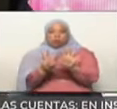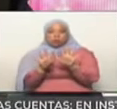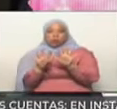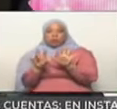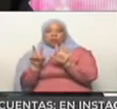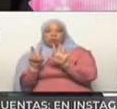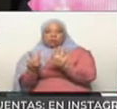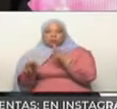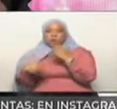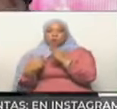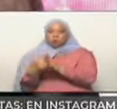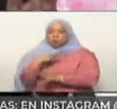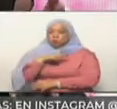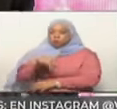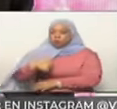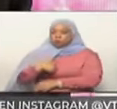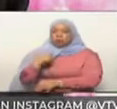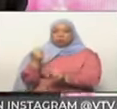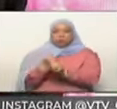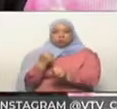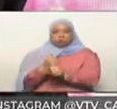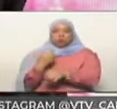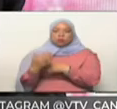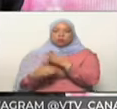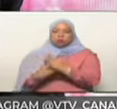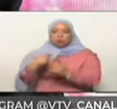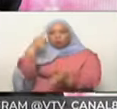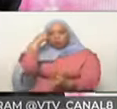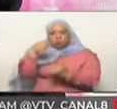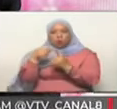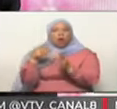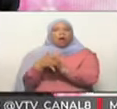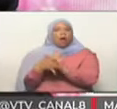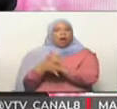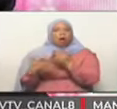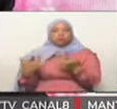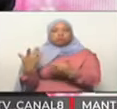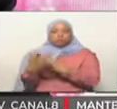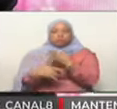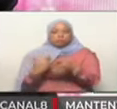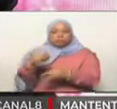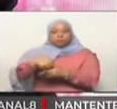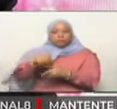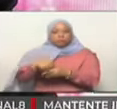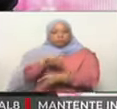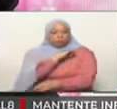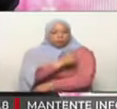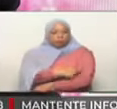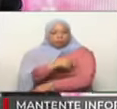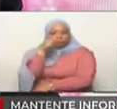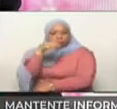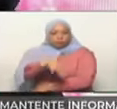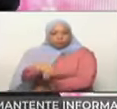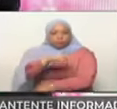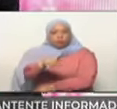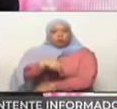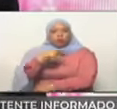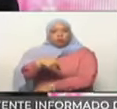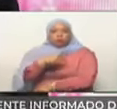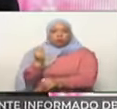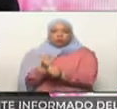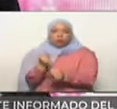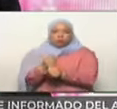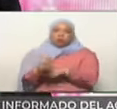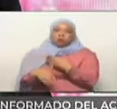1997, estábamos nosotros diseñando el camino para ir por la vía electoral hacia el poder político. Estábamos